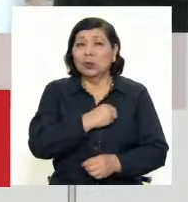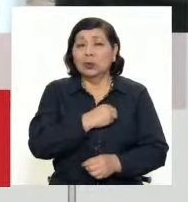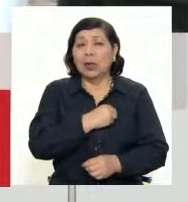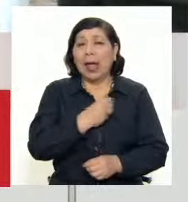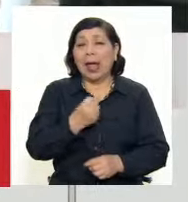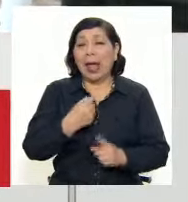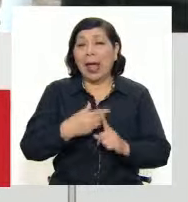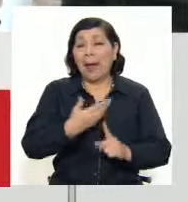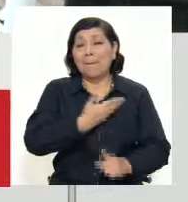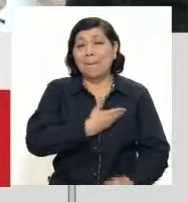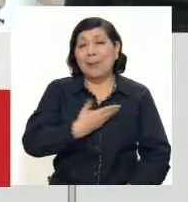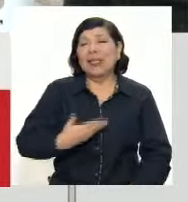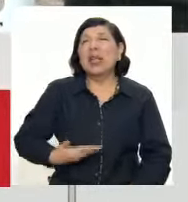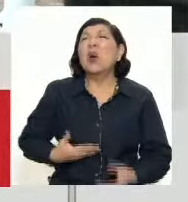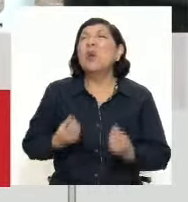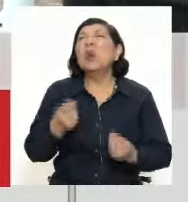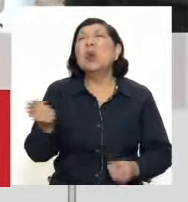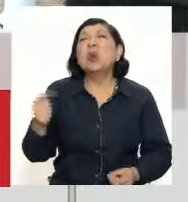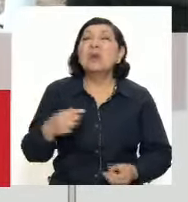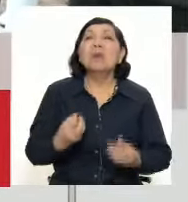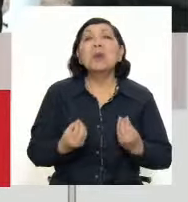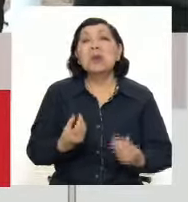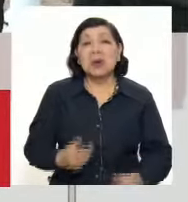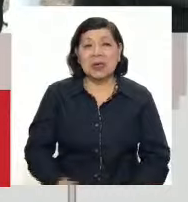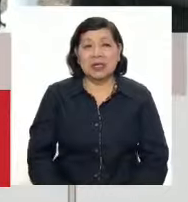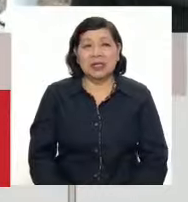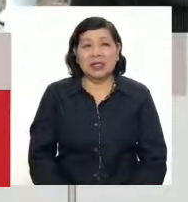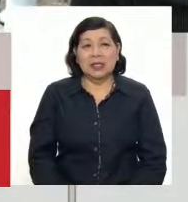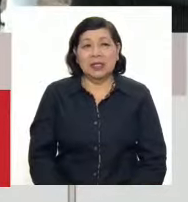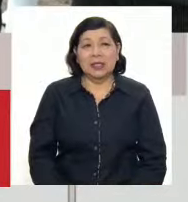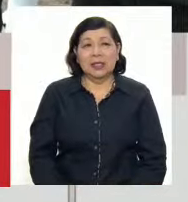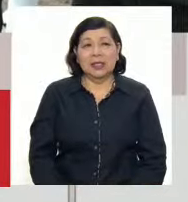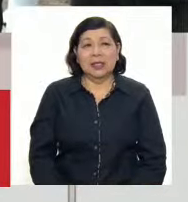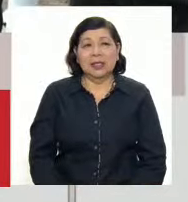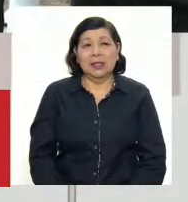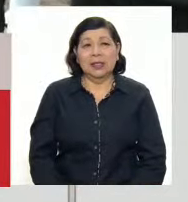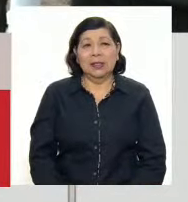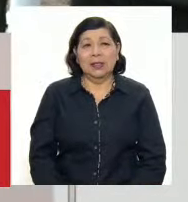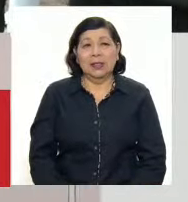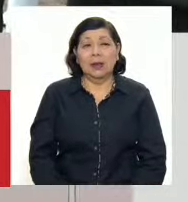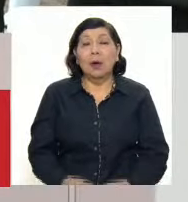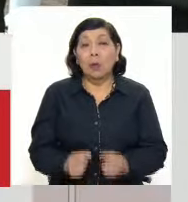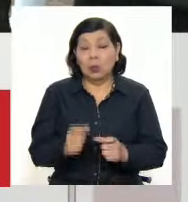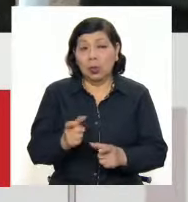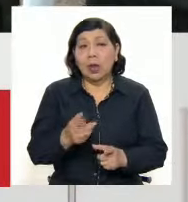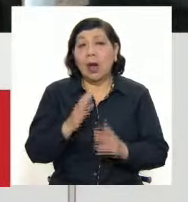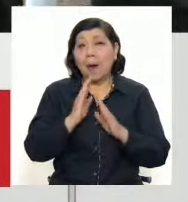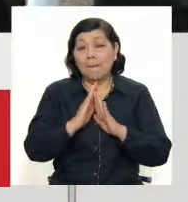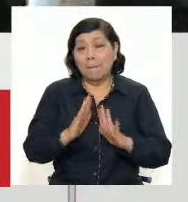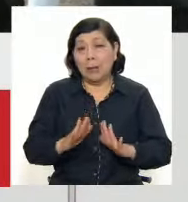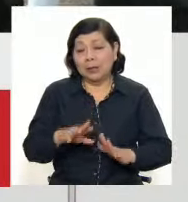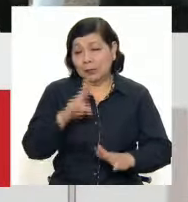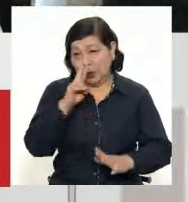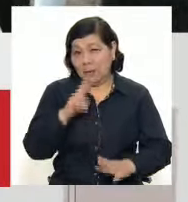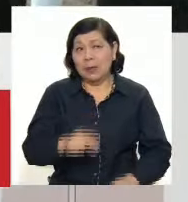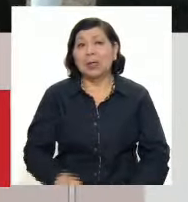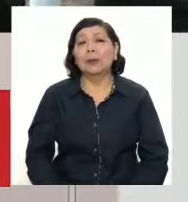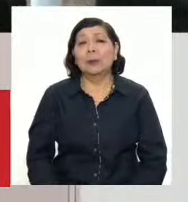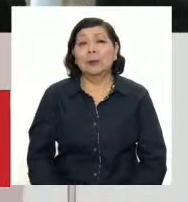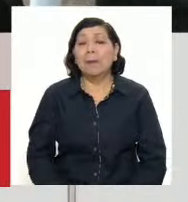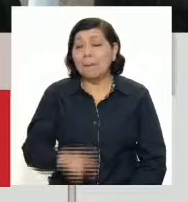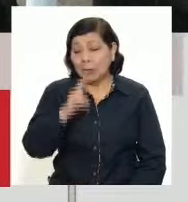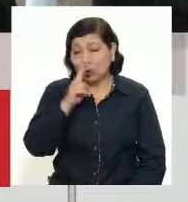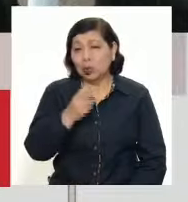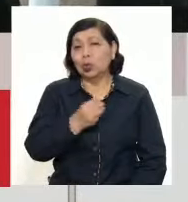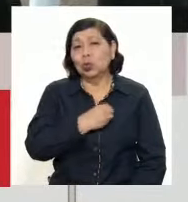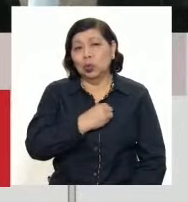al expresidente. La razón por la que usted viene hoy. Bueno, hay muchas razones, por la paz que hizo por el país, por el